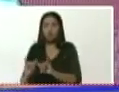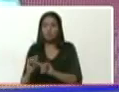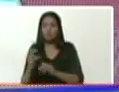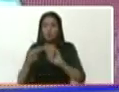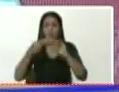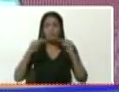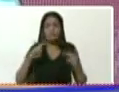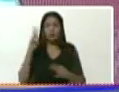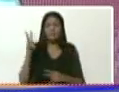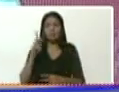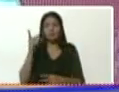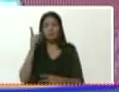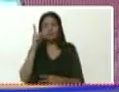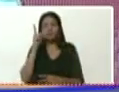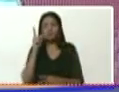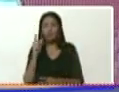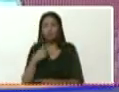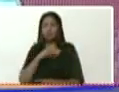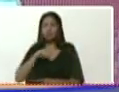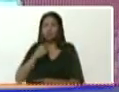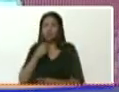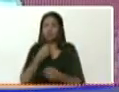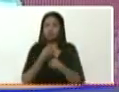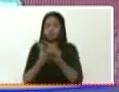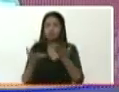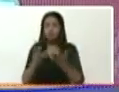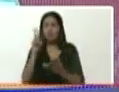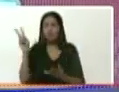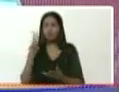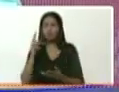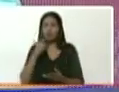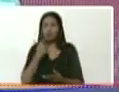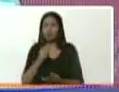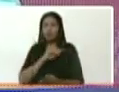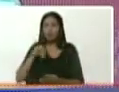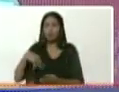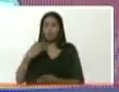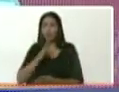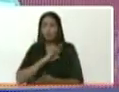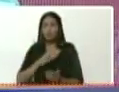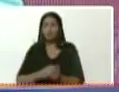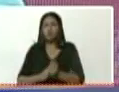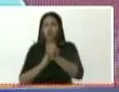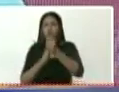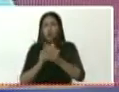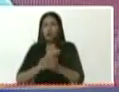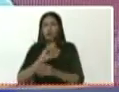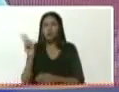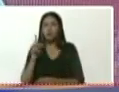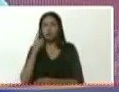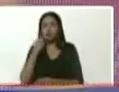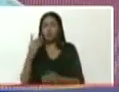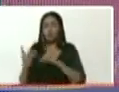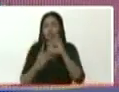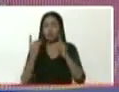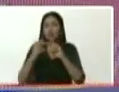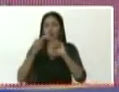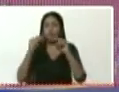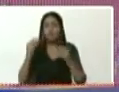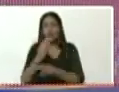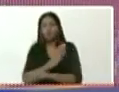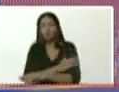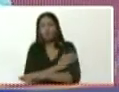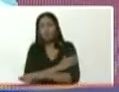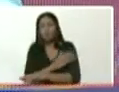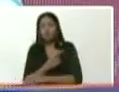en Venezuela. Por favor, Héctor, ¿qué le puedes decir a Venezuela como miembro de la delegación de Venezuela en los diálogos con las